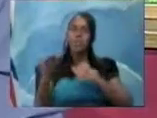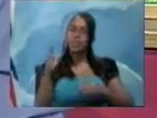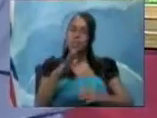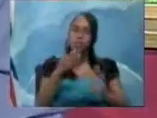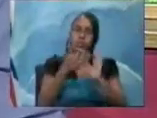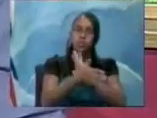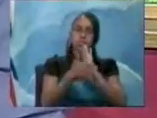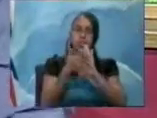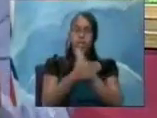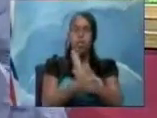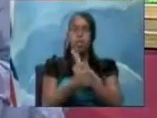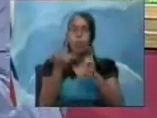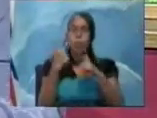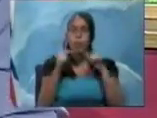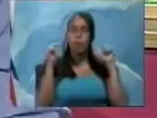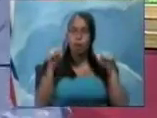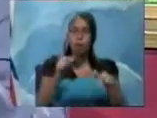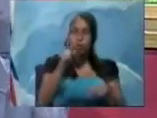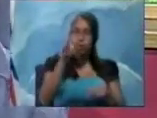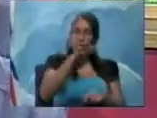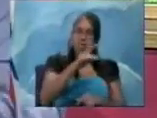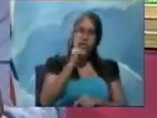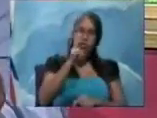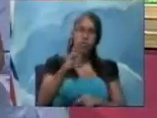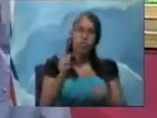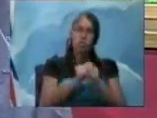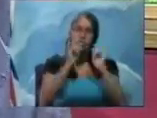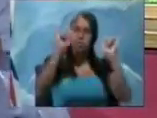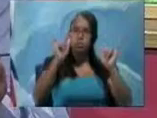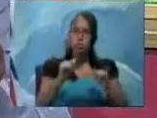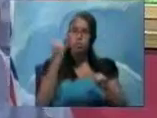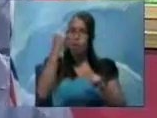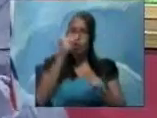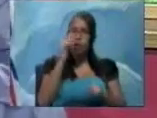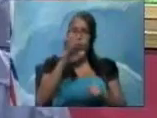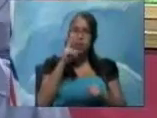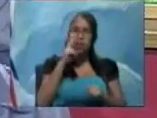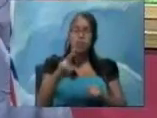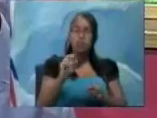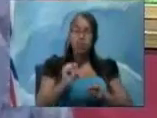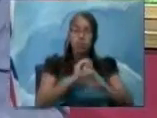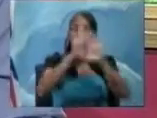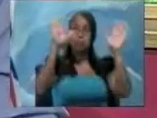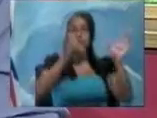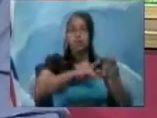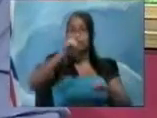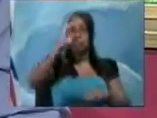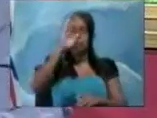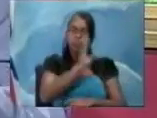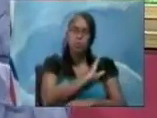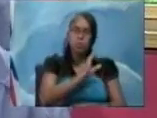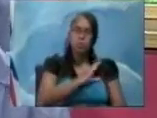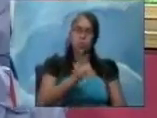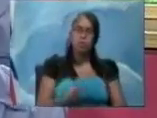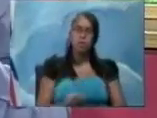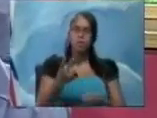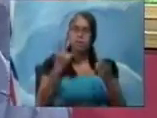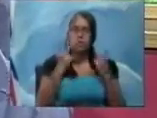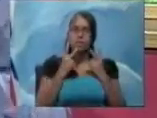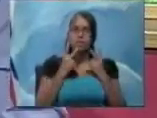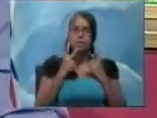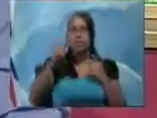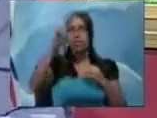sucediendo pero hoy usted está viendo usted con sus mismos ojos está viendo el impacto de Dios en su propia vida Dios está haciendo